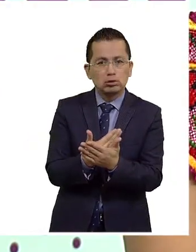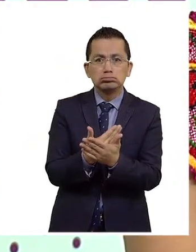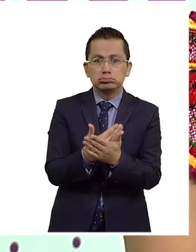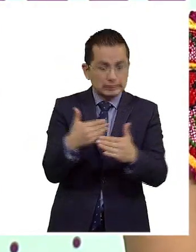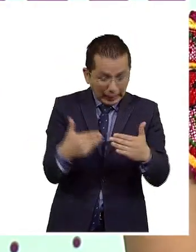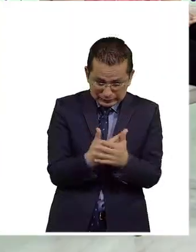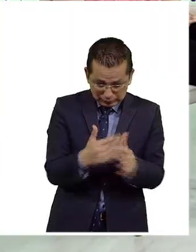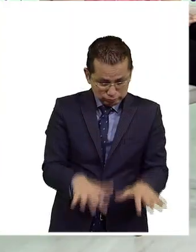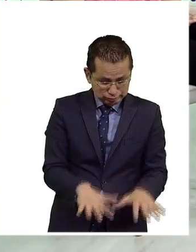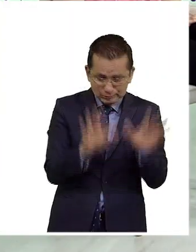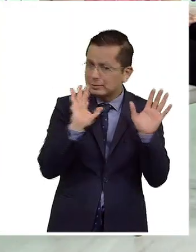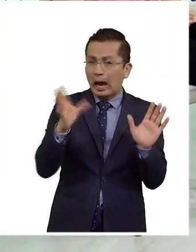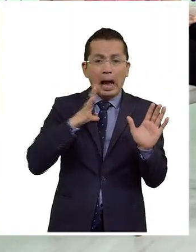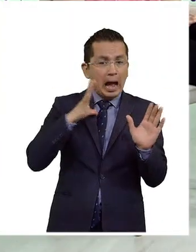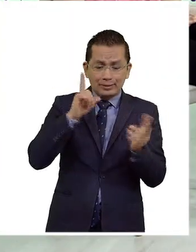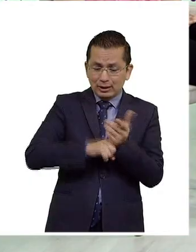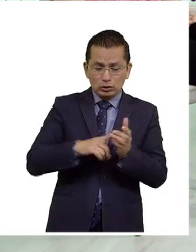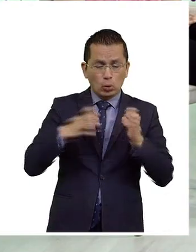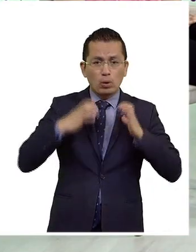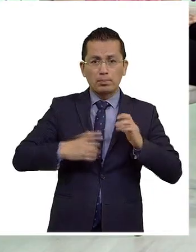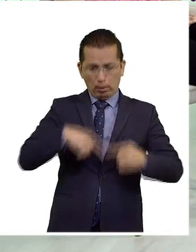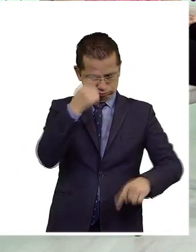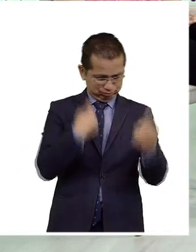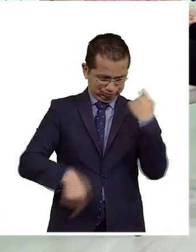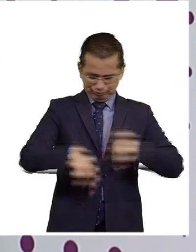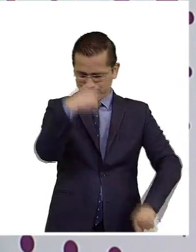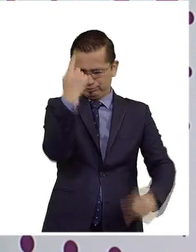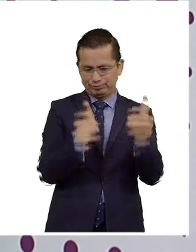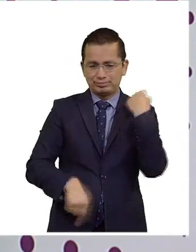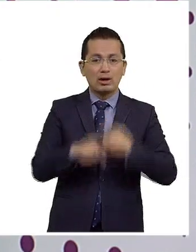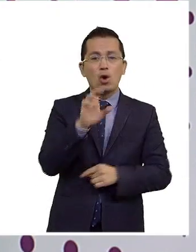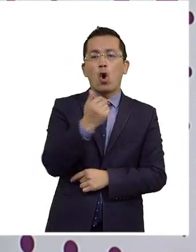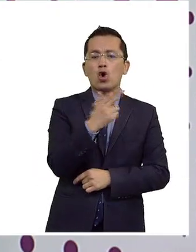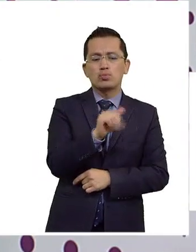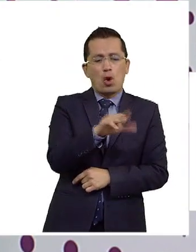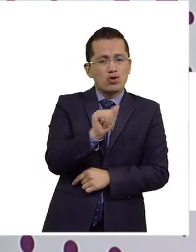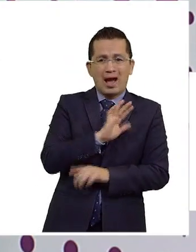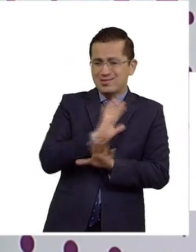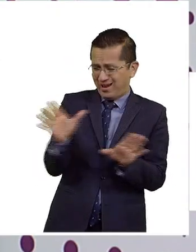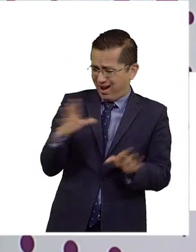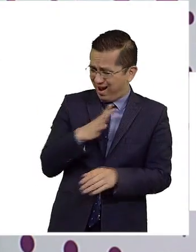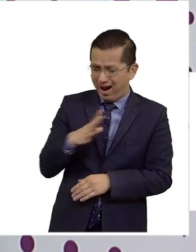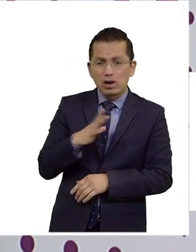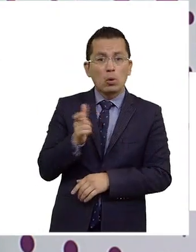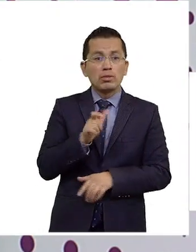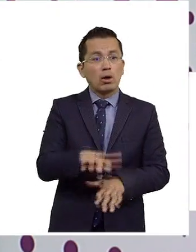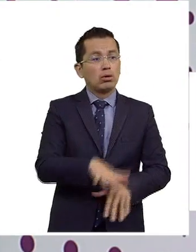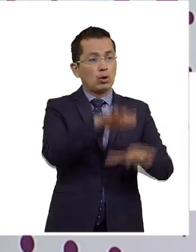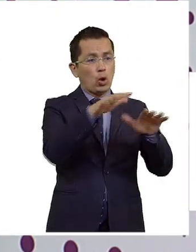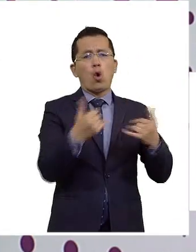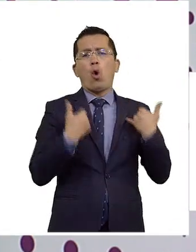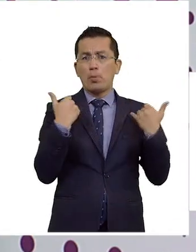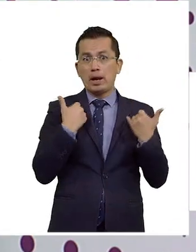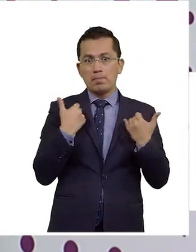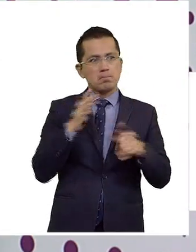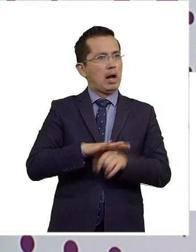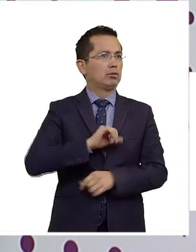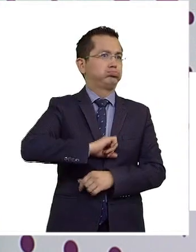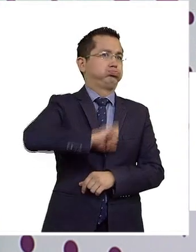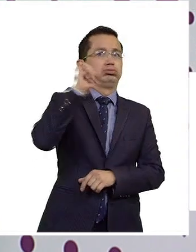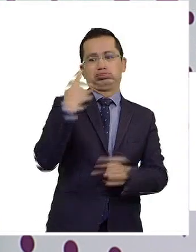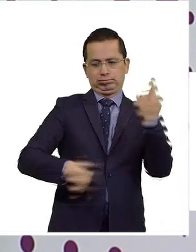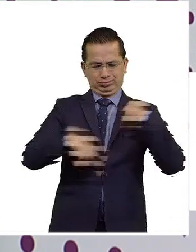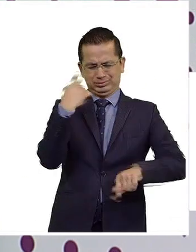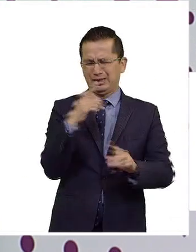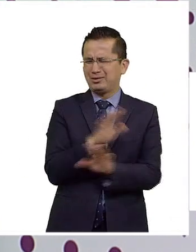día de vida. por supuesto. ¿No? Y no suben ni bajan en la adolescencia, porque también eso es un mito, si es cierto, cambian. Pero es una parte del